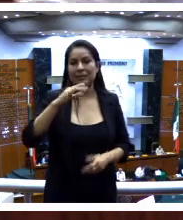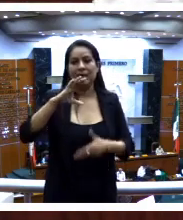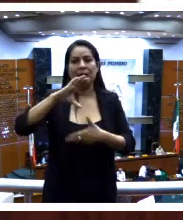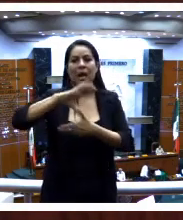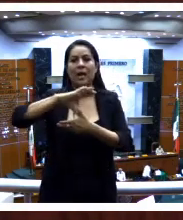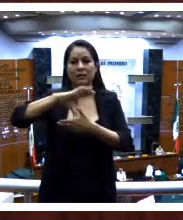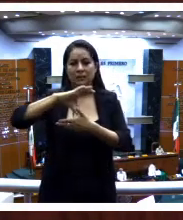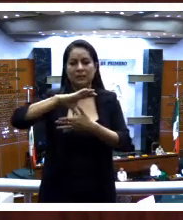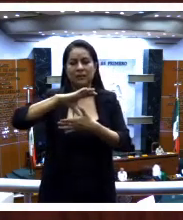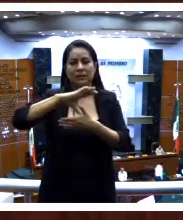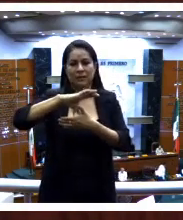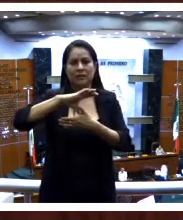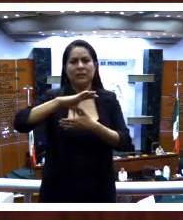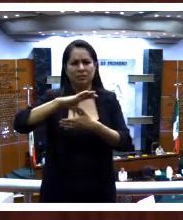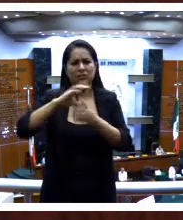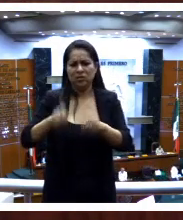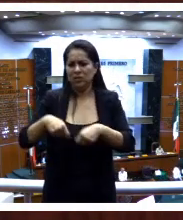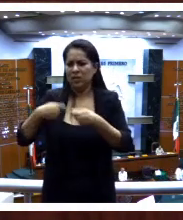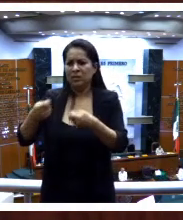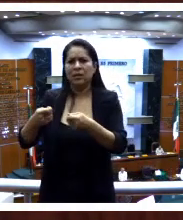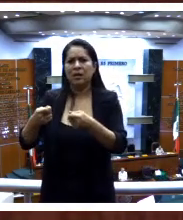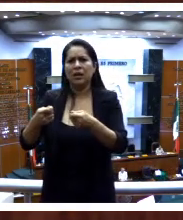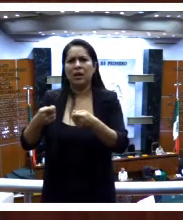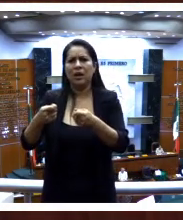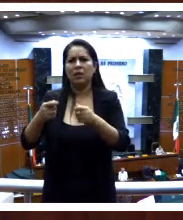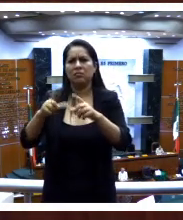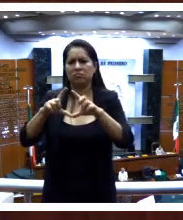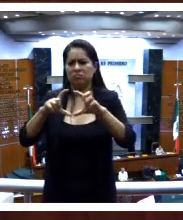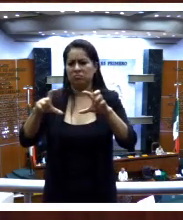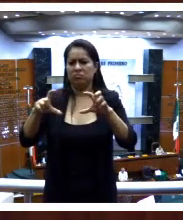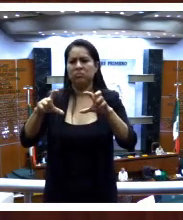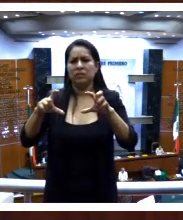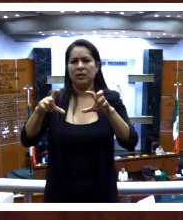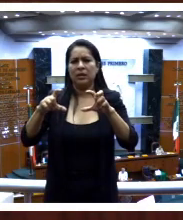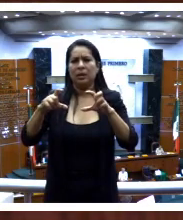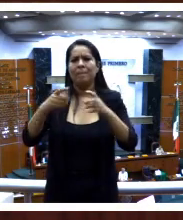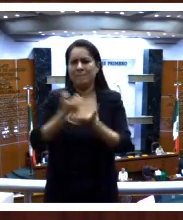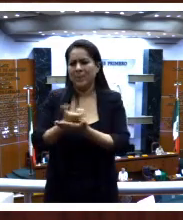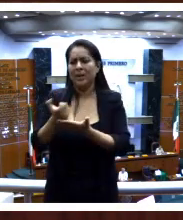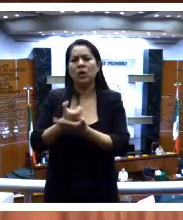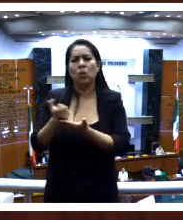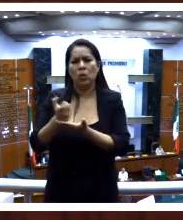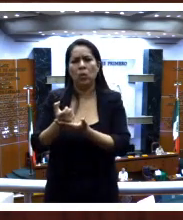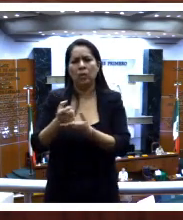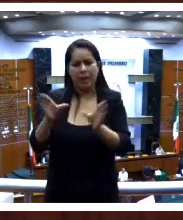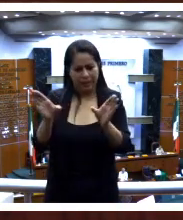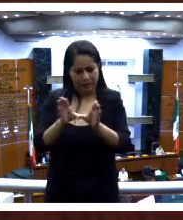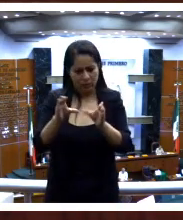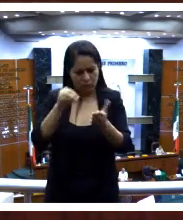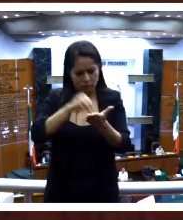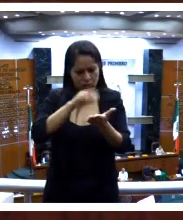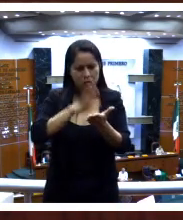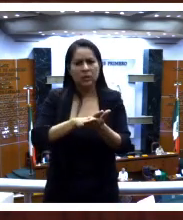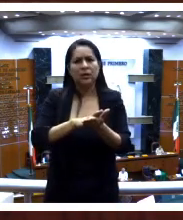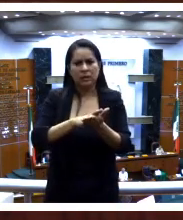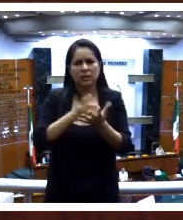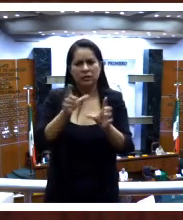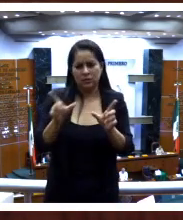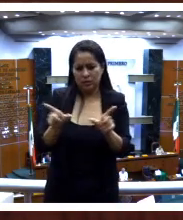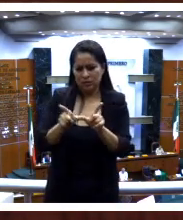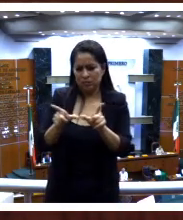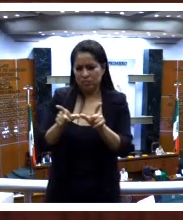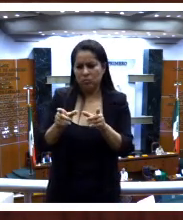entregan recibos de nómina para que quede una constancia de que sí recibieron un